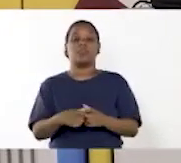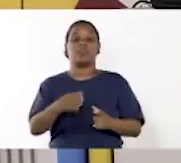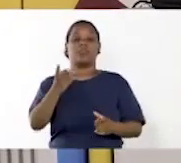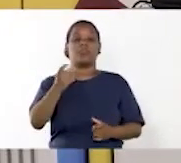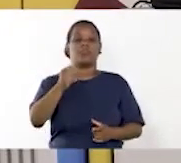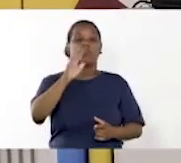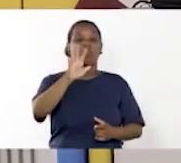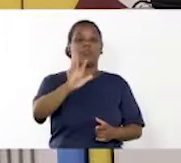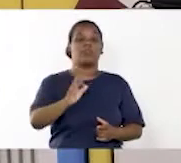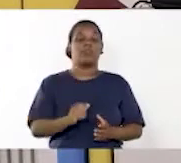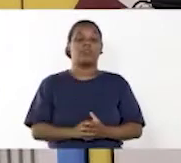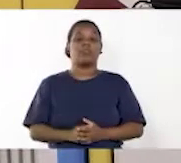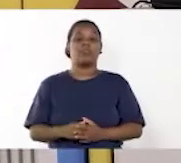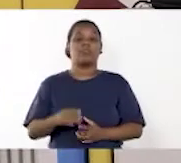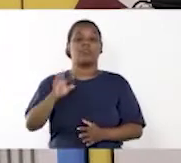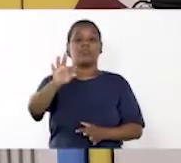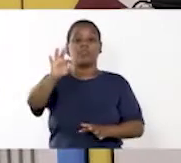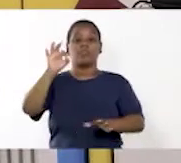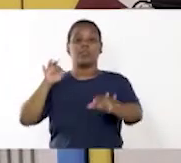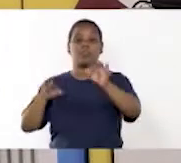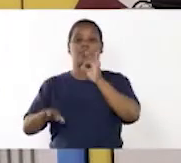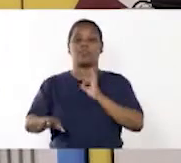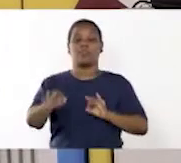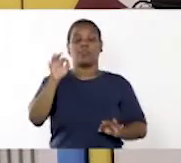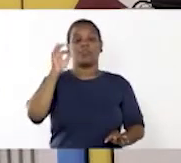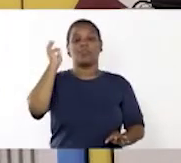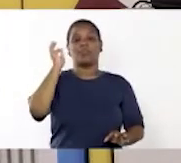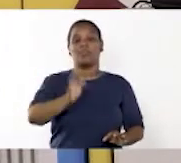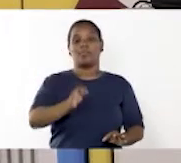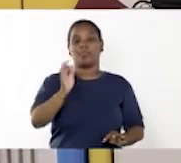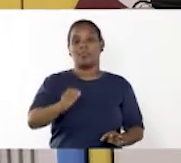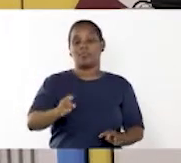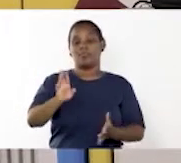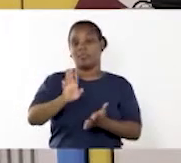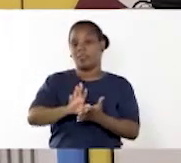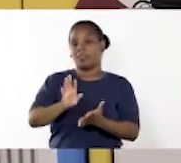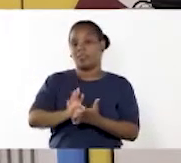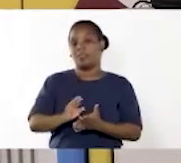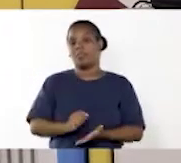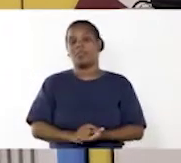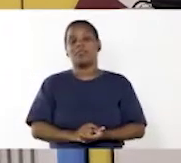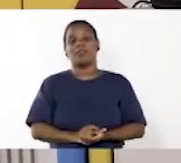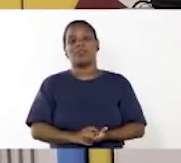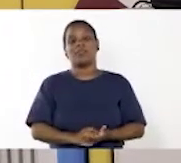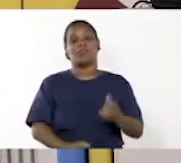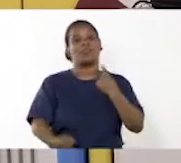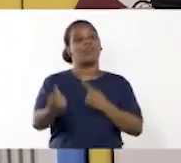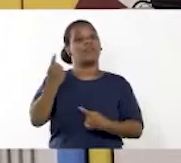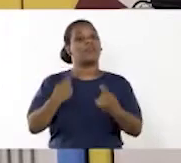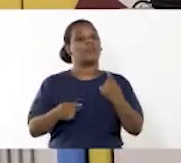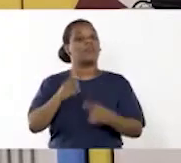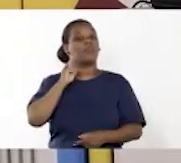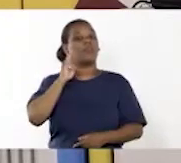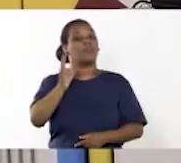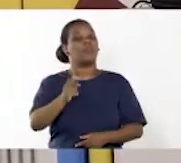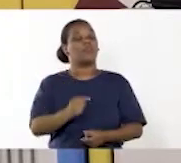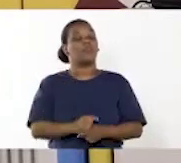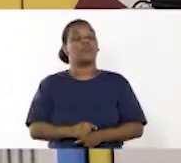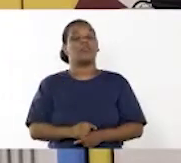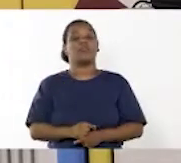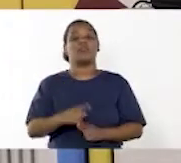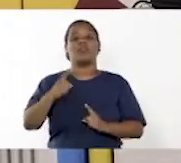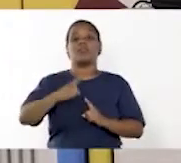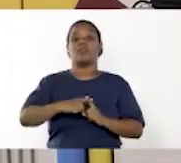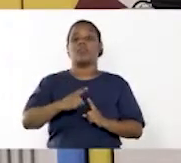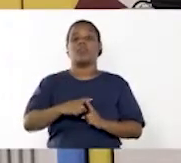5, va a seleccionar del mismo libro de textos algunas orientaciones que hay ahí de